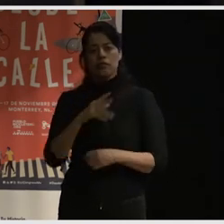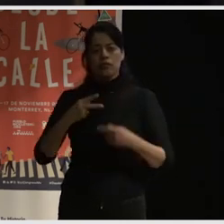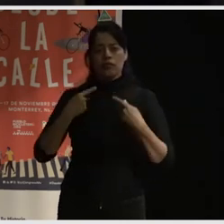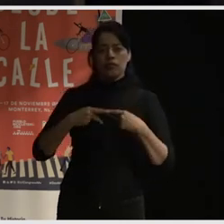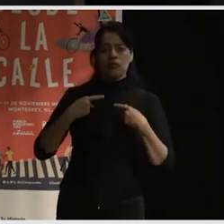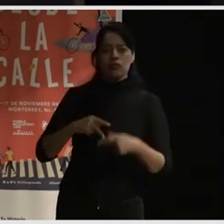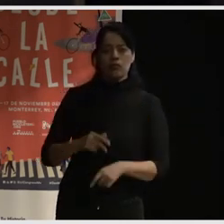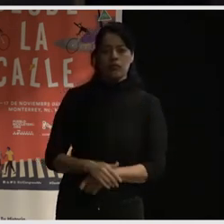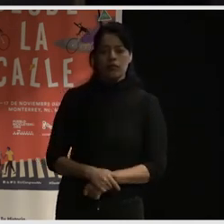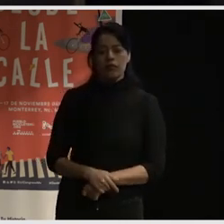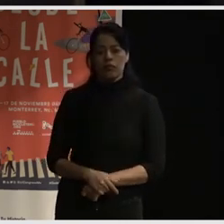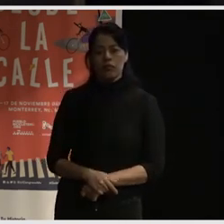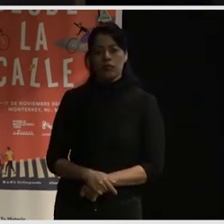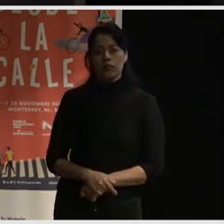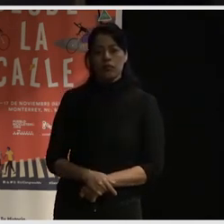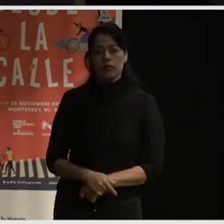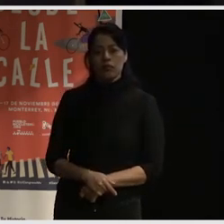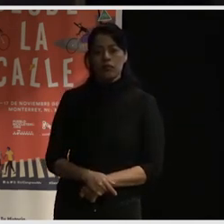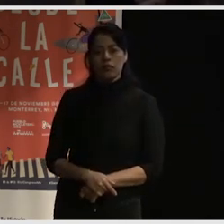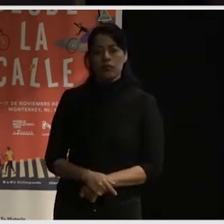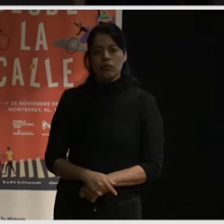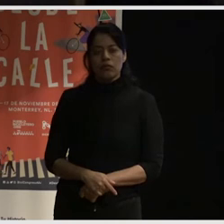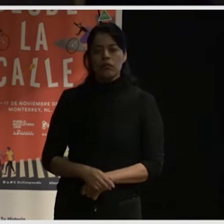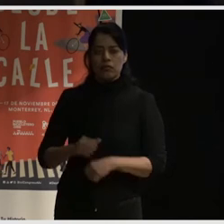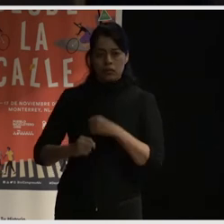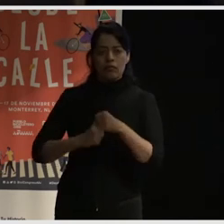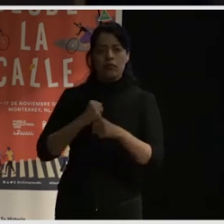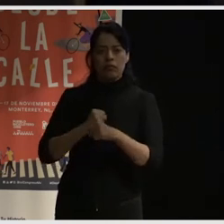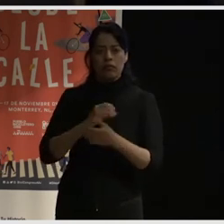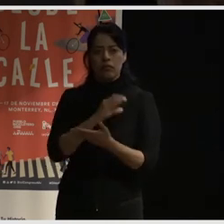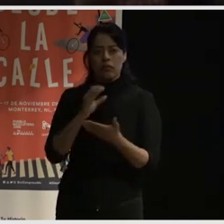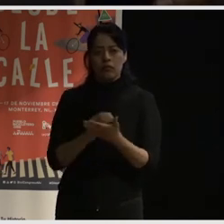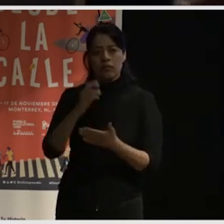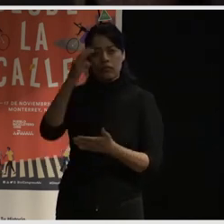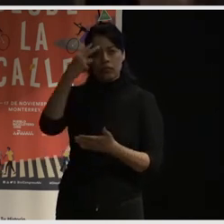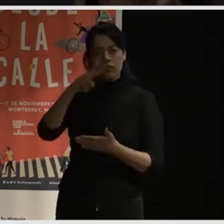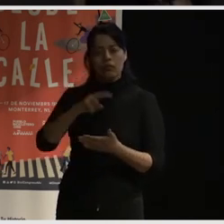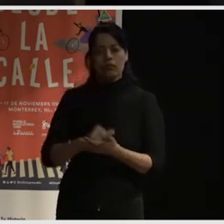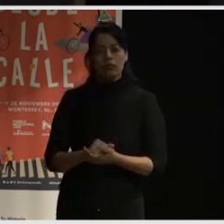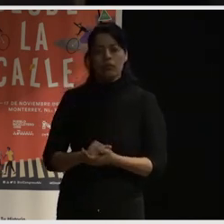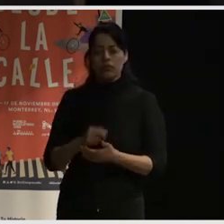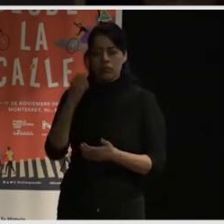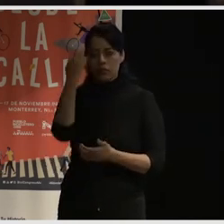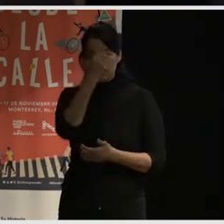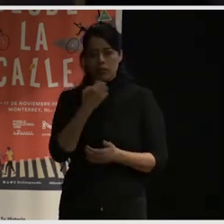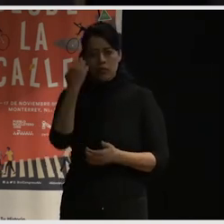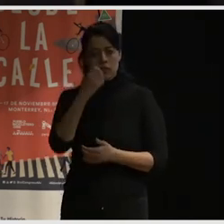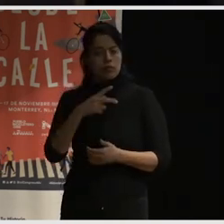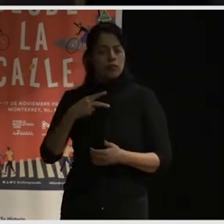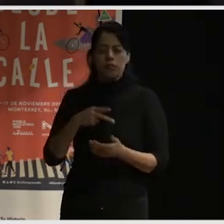personas les comento este año en la ciudad de mexico se hizo un estudio era